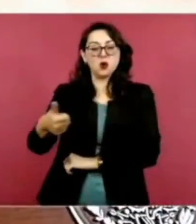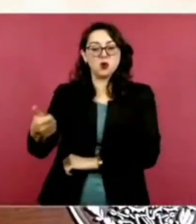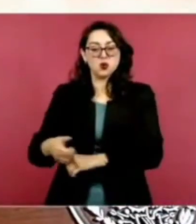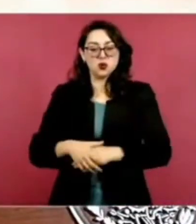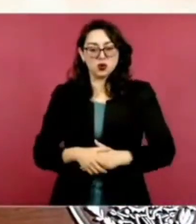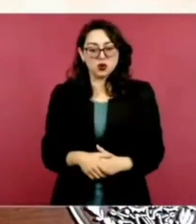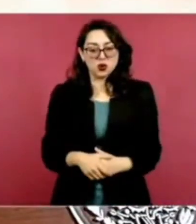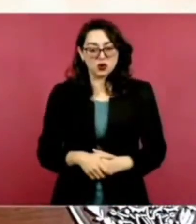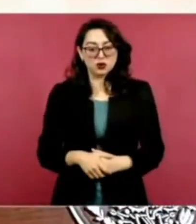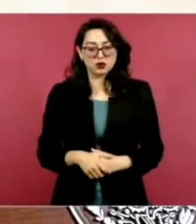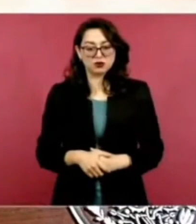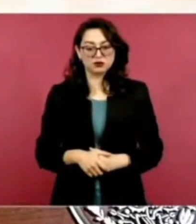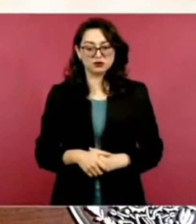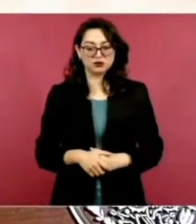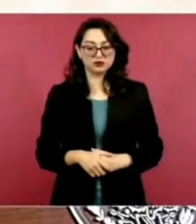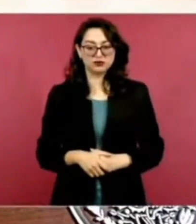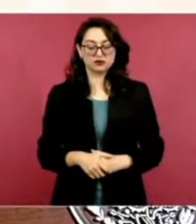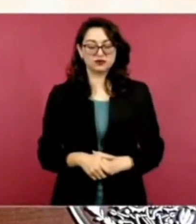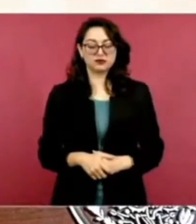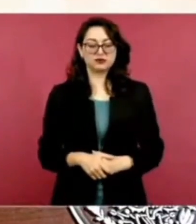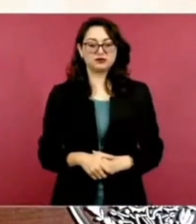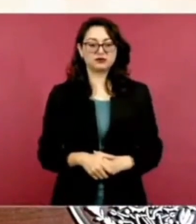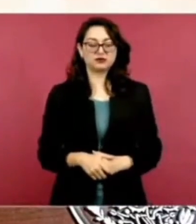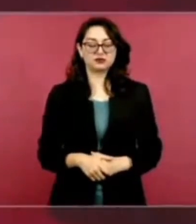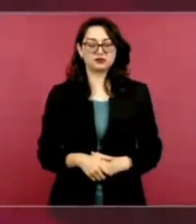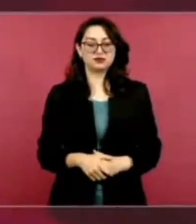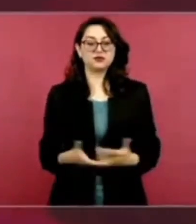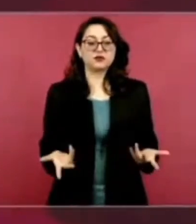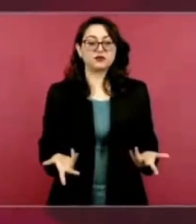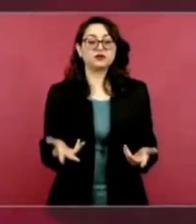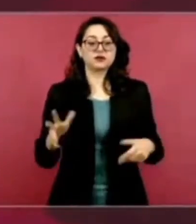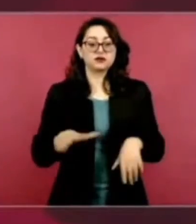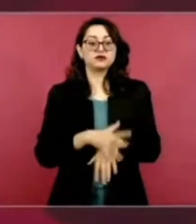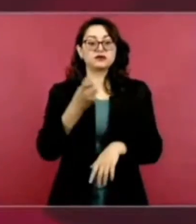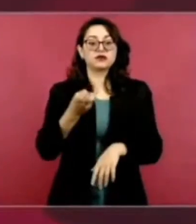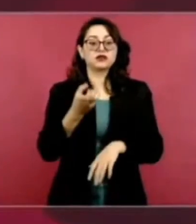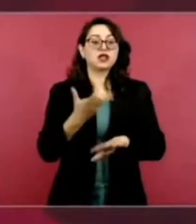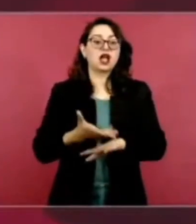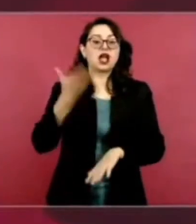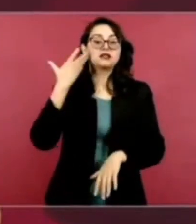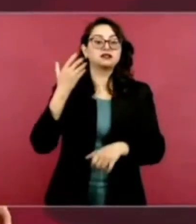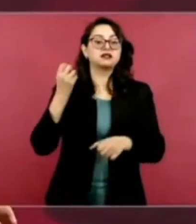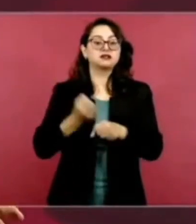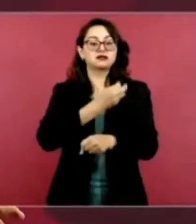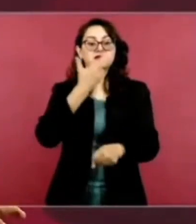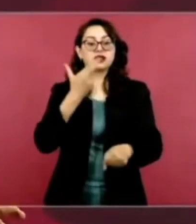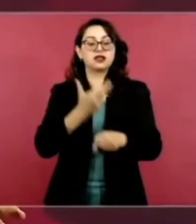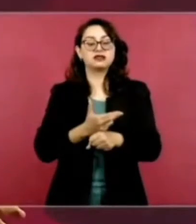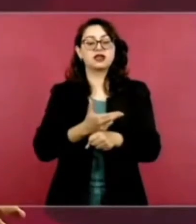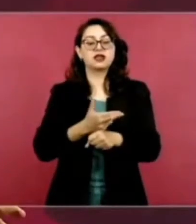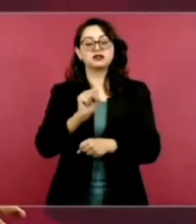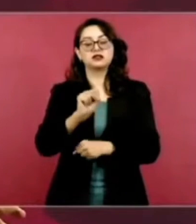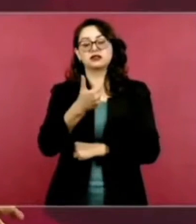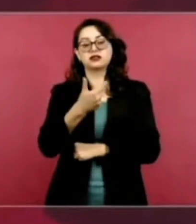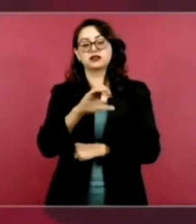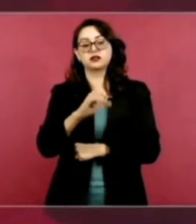Y por eso Cárcens, que era secretario de Hacienda con Calderón,